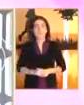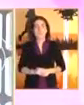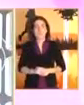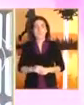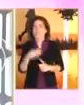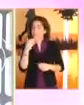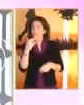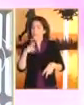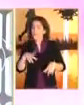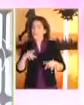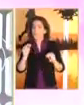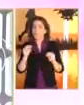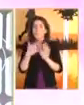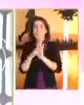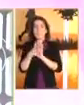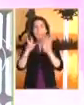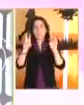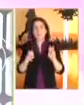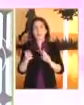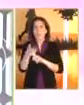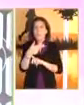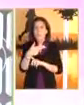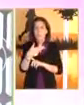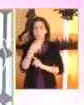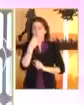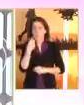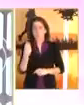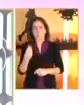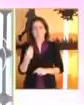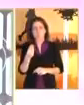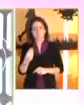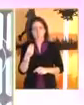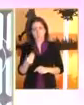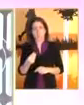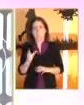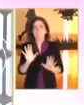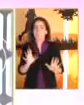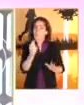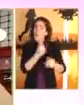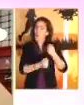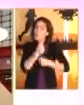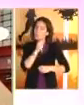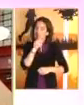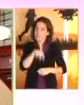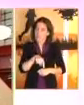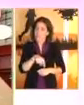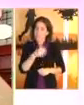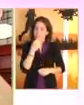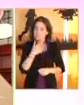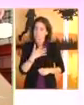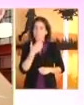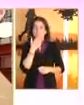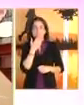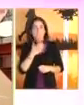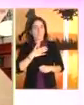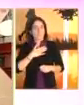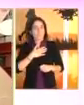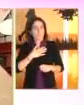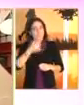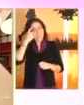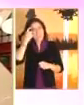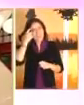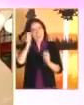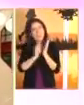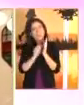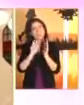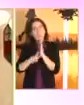de los pescados con más valor nutricional desde el punto de vista económico, pero si no tenemos en cuenta ese punto de vista